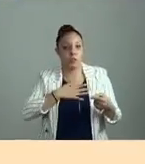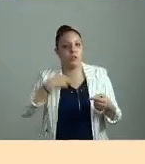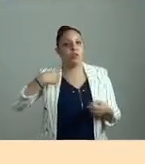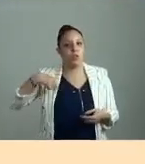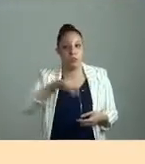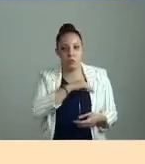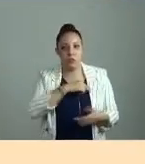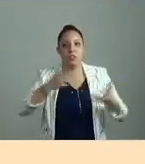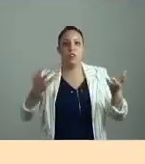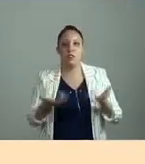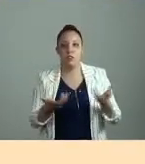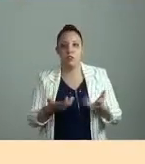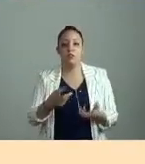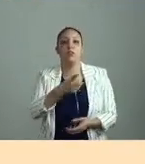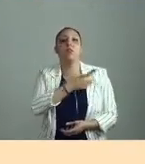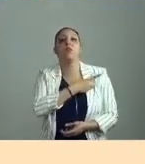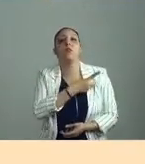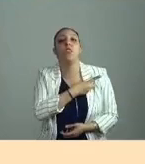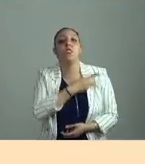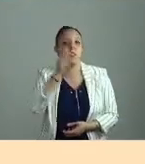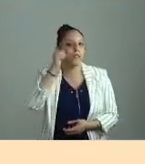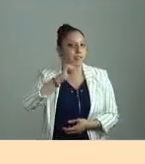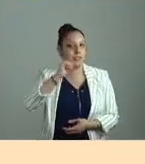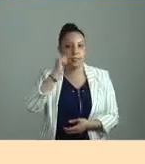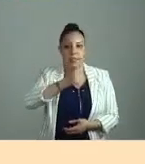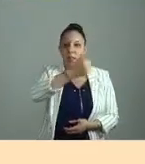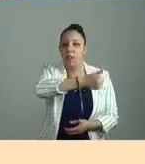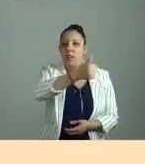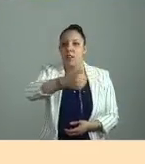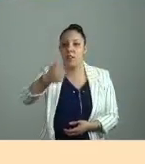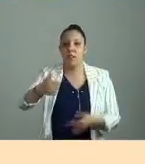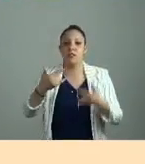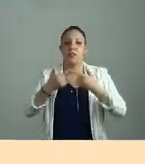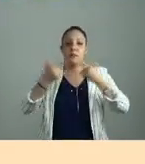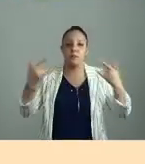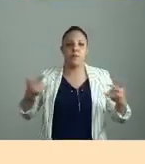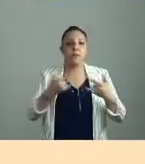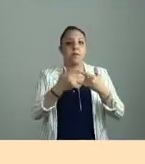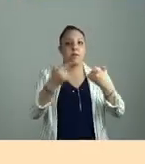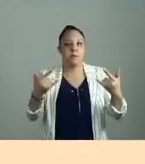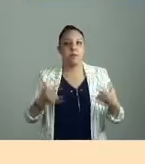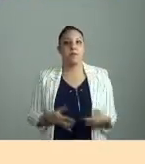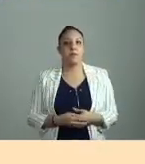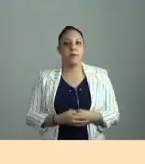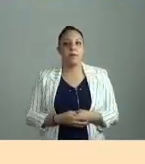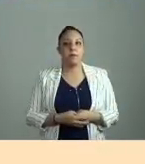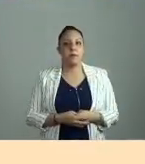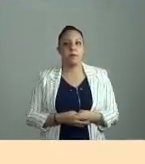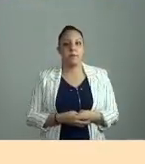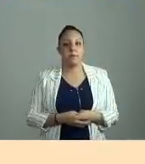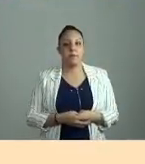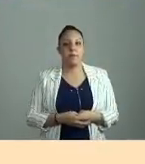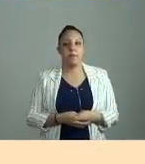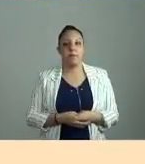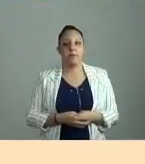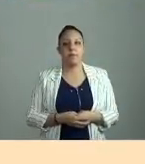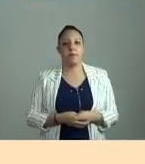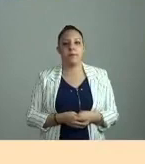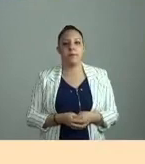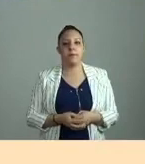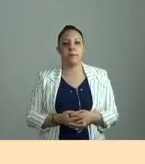donde hablan de surf como deciden colectivamente ni edad como no